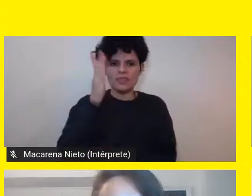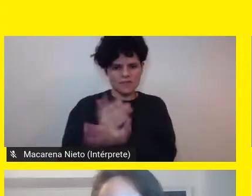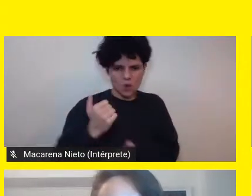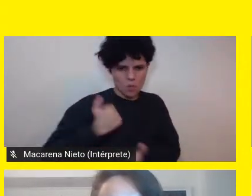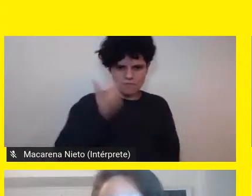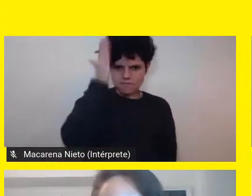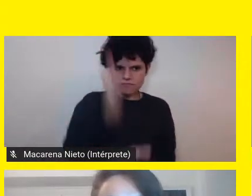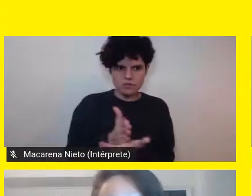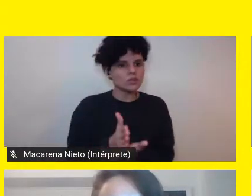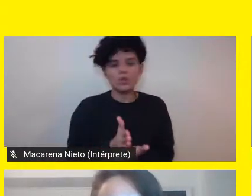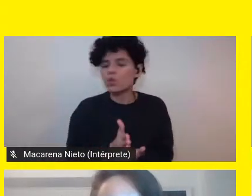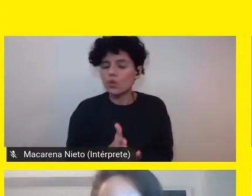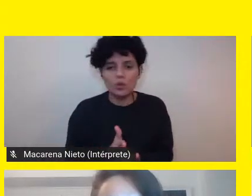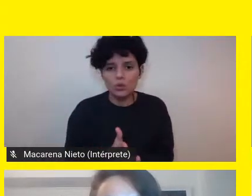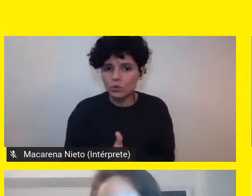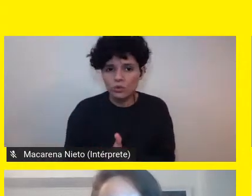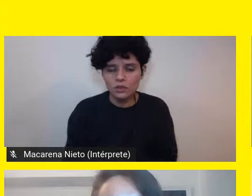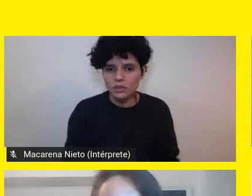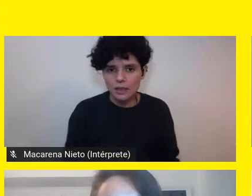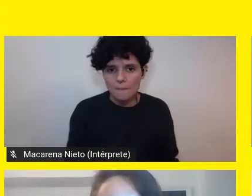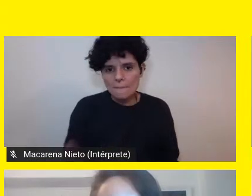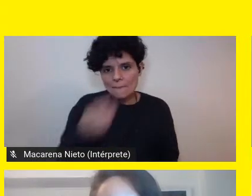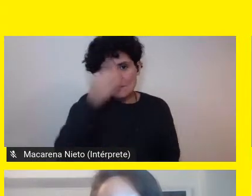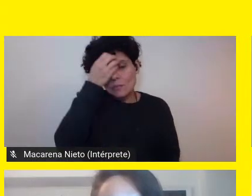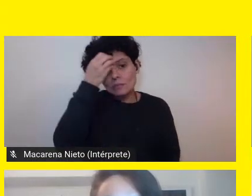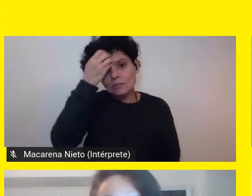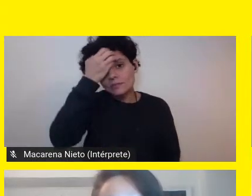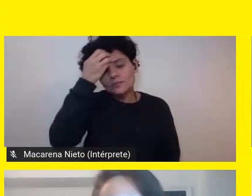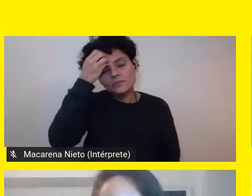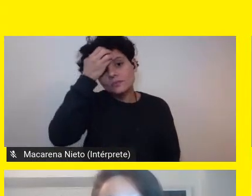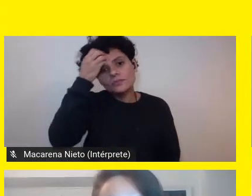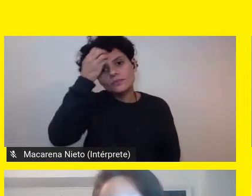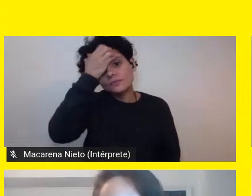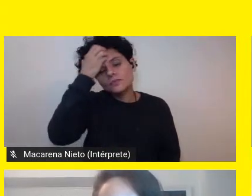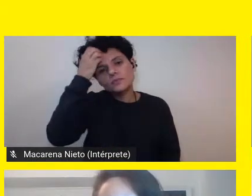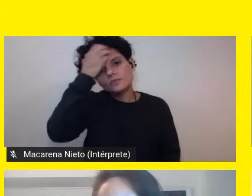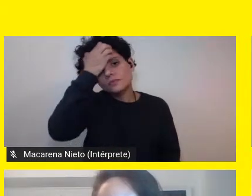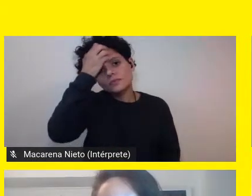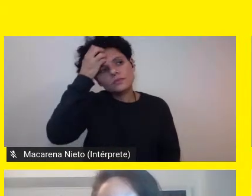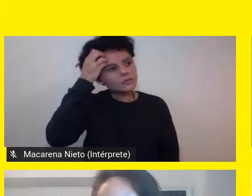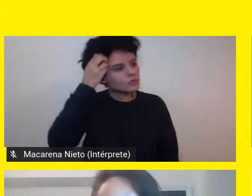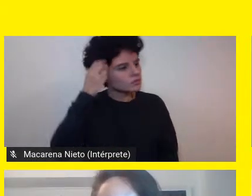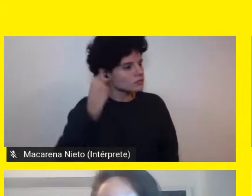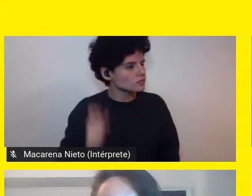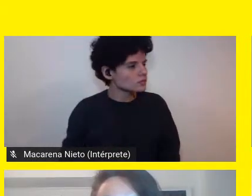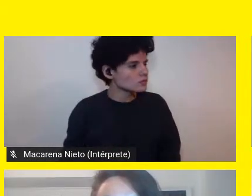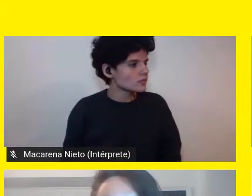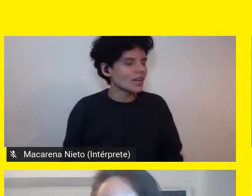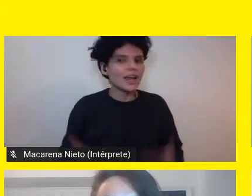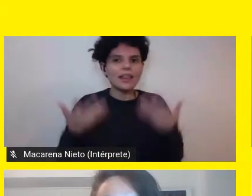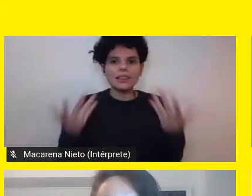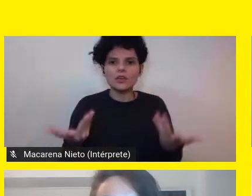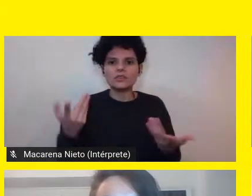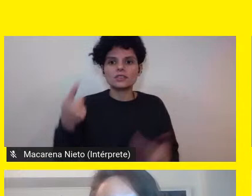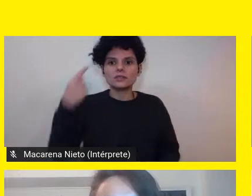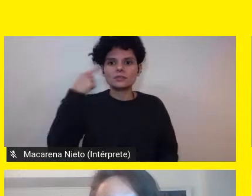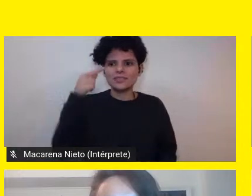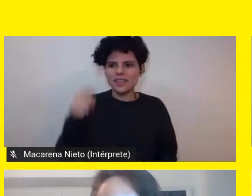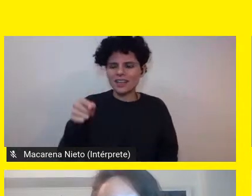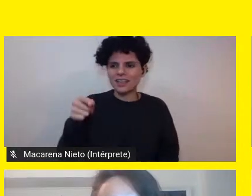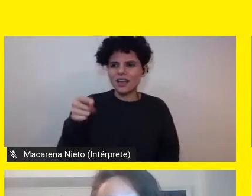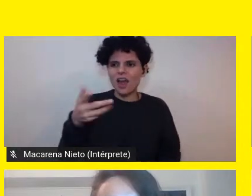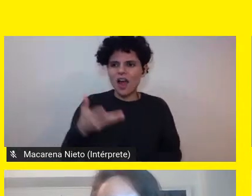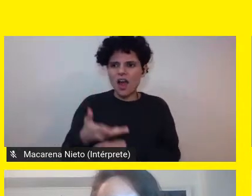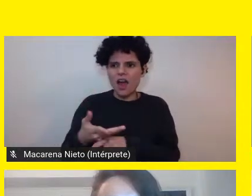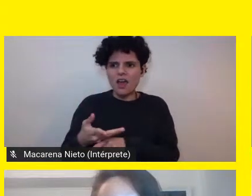¿ya? Entonces, si nosotros eventualmente entendemos que aquí tenemos que juzgar crímenes de lesa humanidad, bien, si